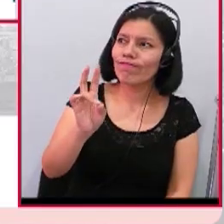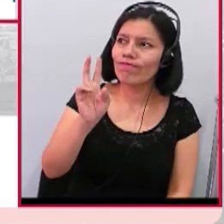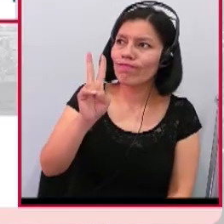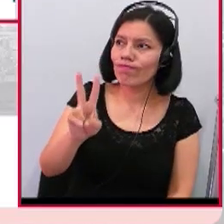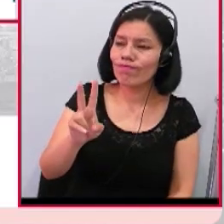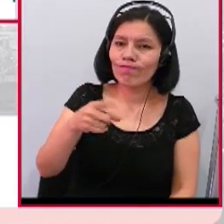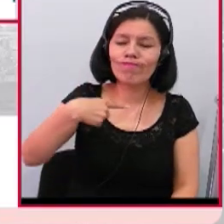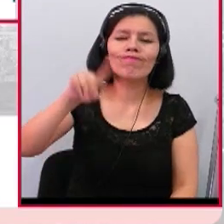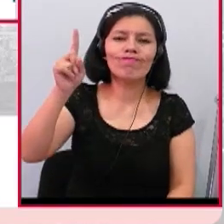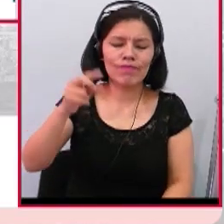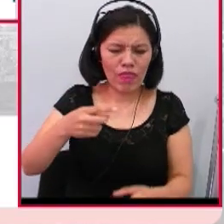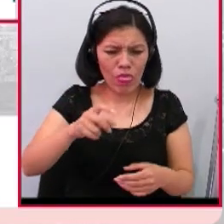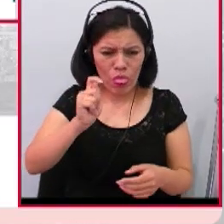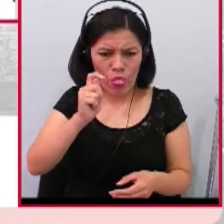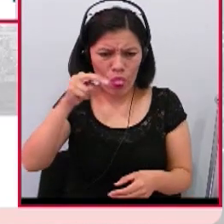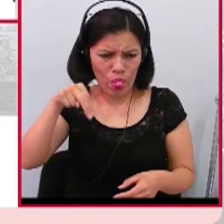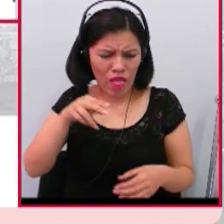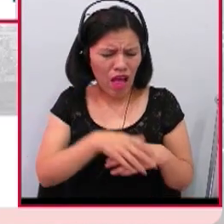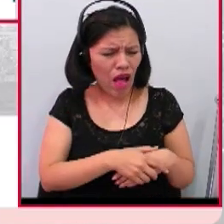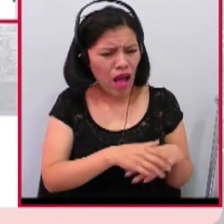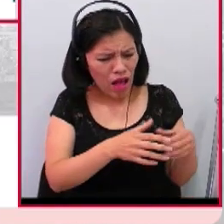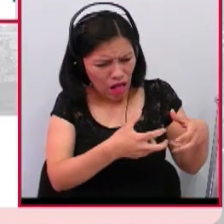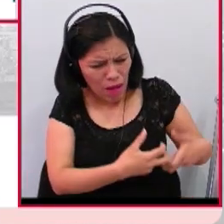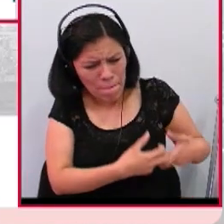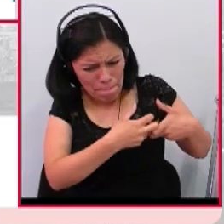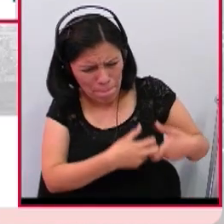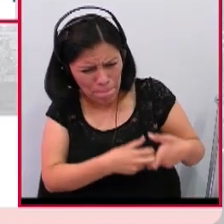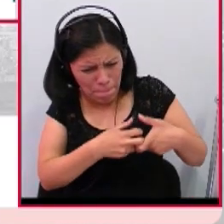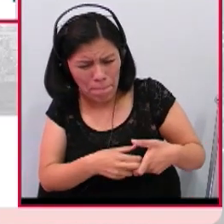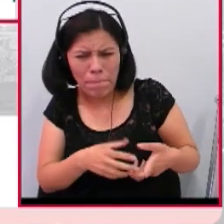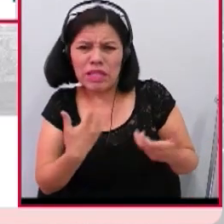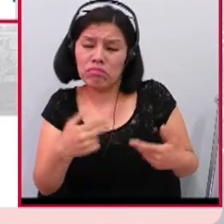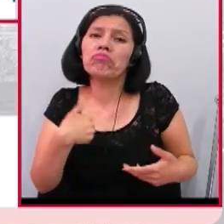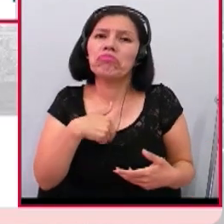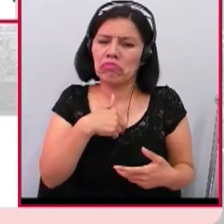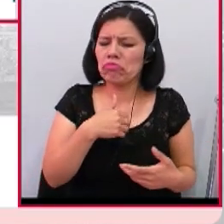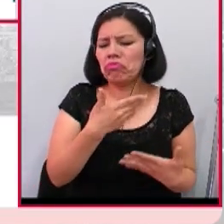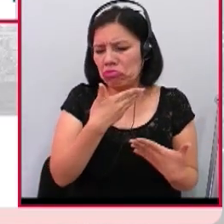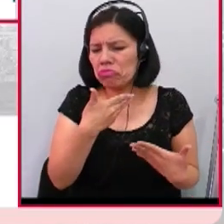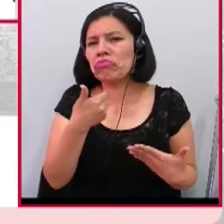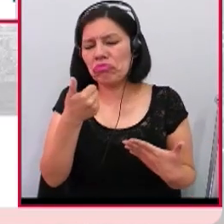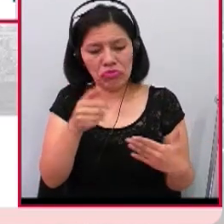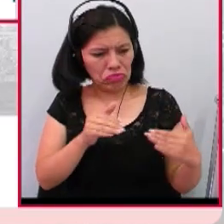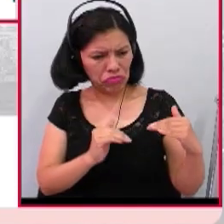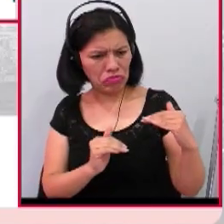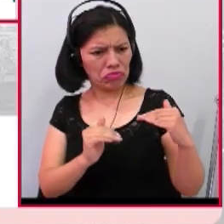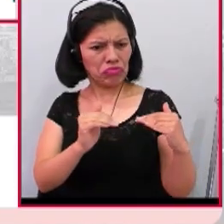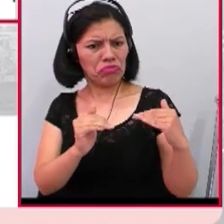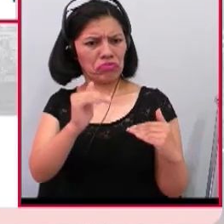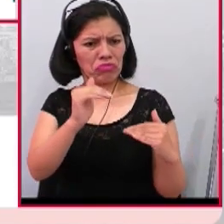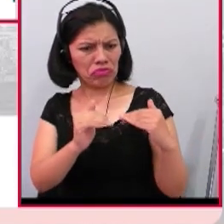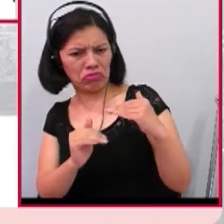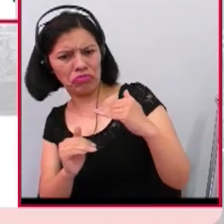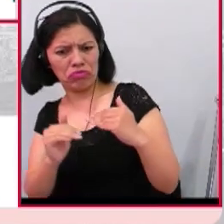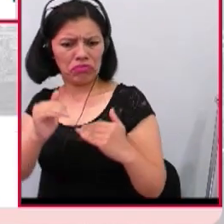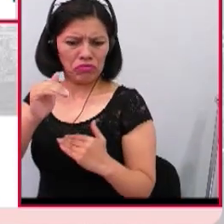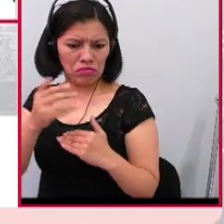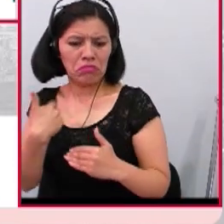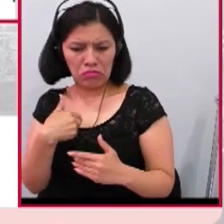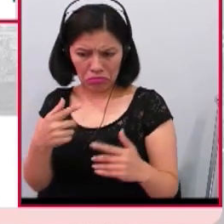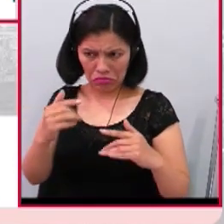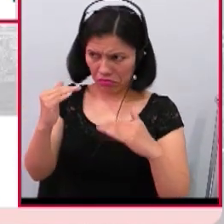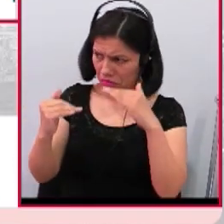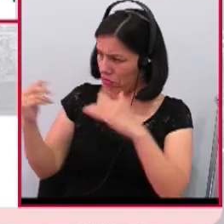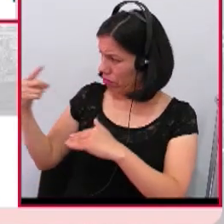hacemos. Entonces, sí, estamos entre los mejores, definitivamente. Y esa es la idea, ¿no? Esa es la idea. En los hornos de afino,